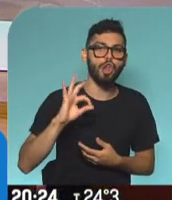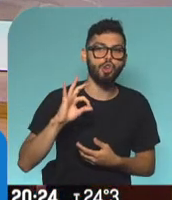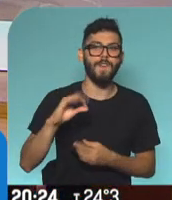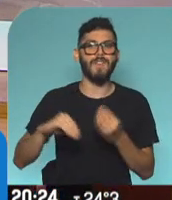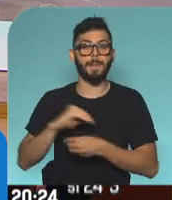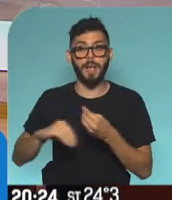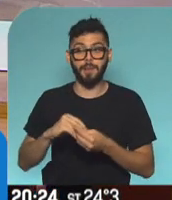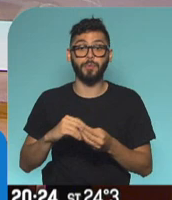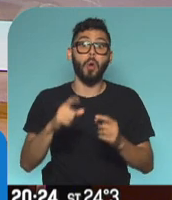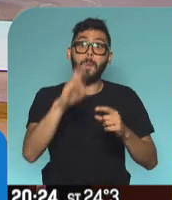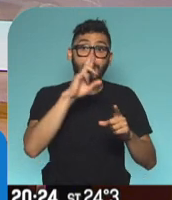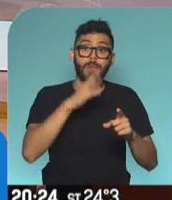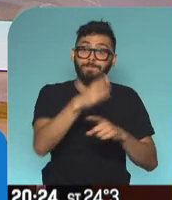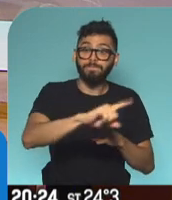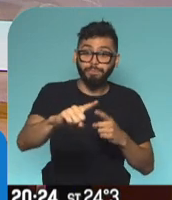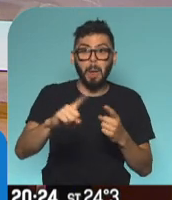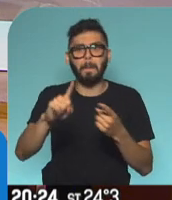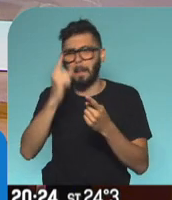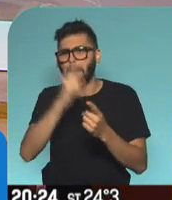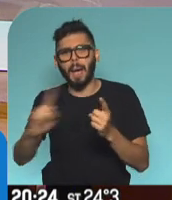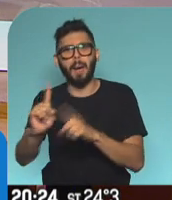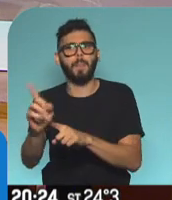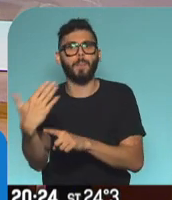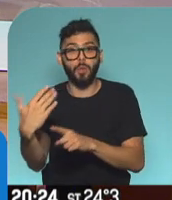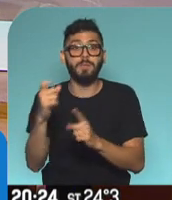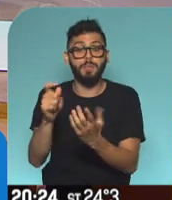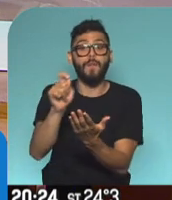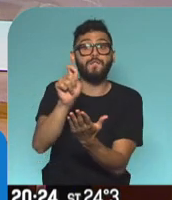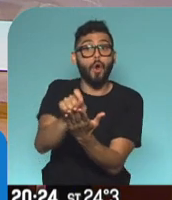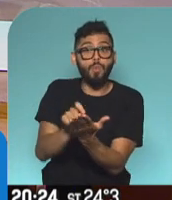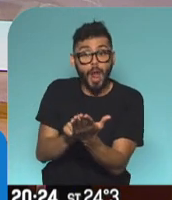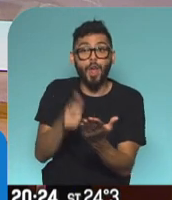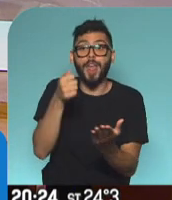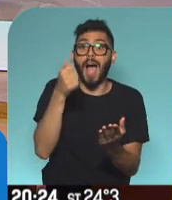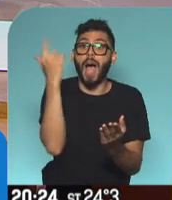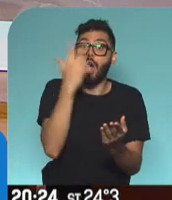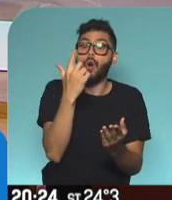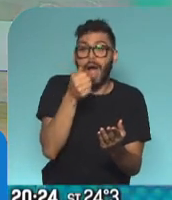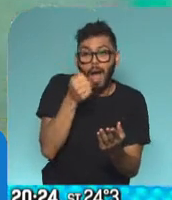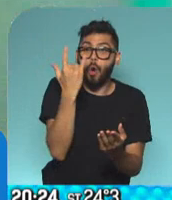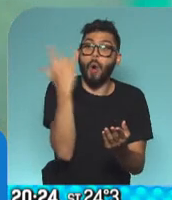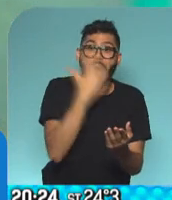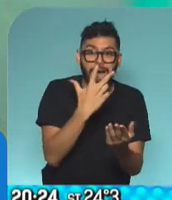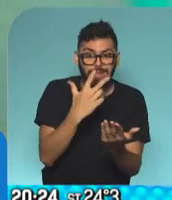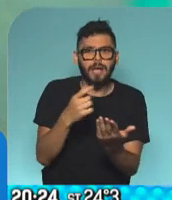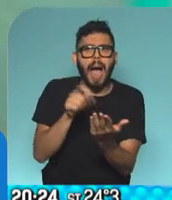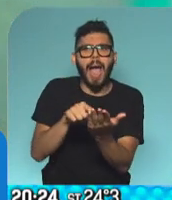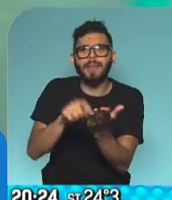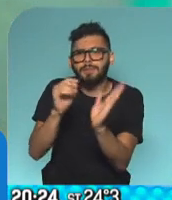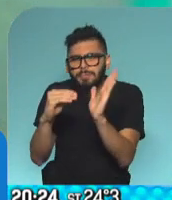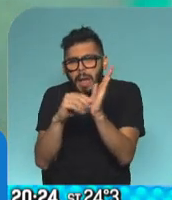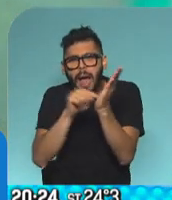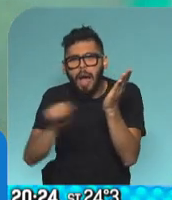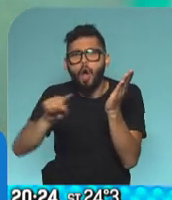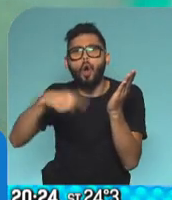lo que puede hacer es justamente el formulario asignación universal tiene un apartado para delegar en otra razón a la inscripción el alta